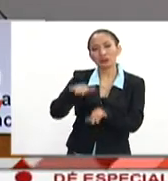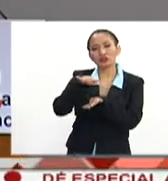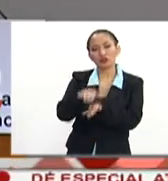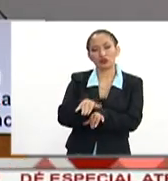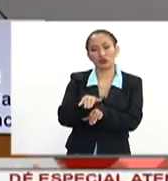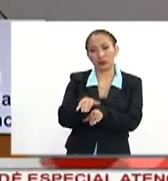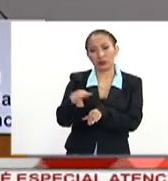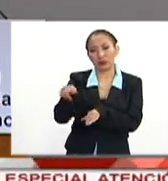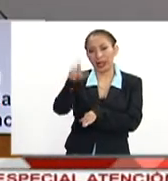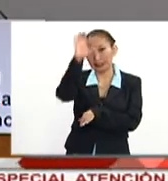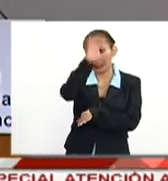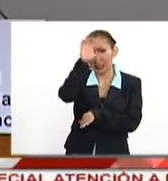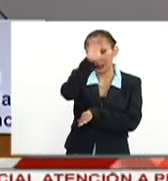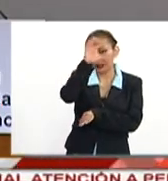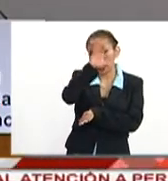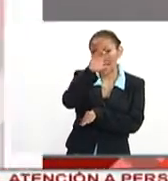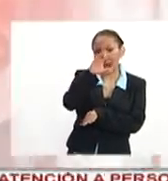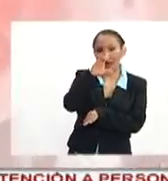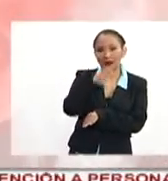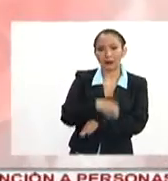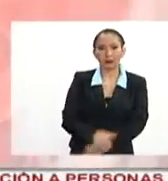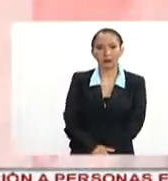relacionados con las ciencias.